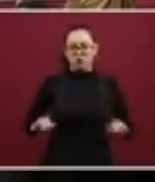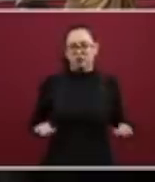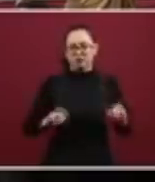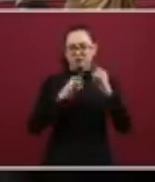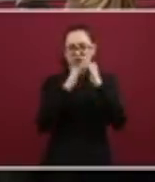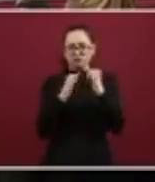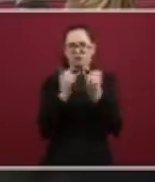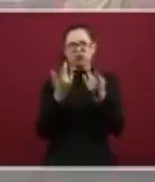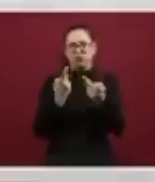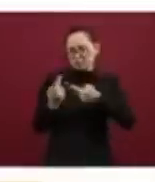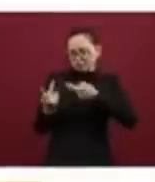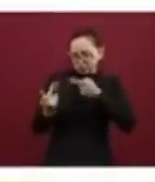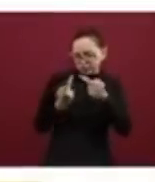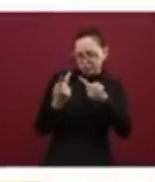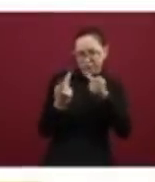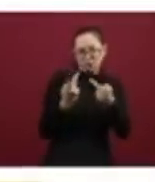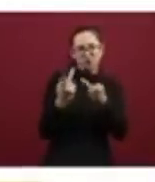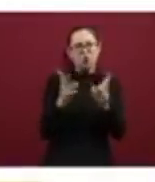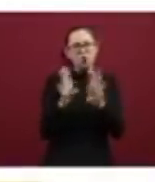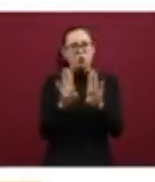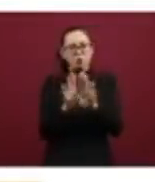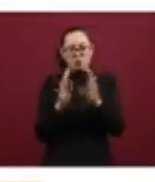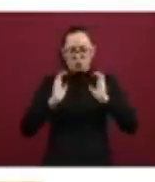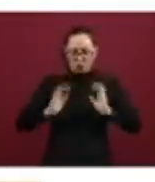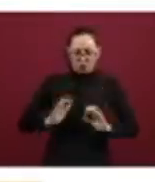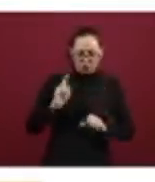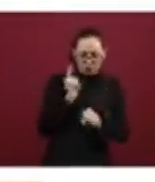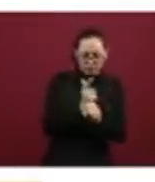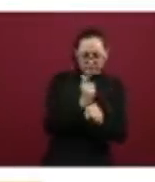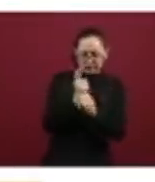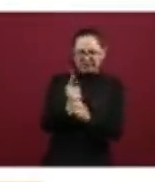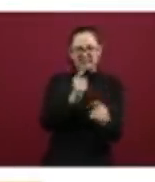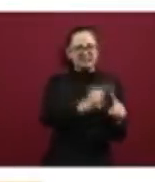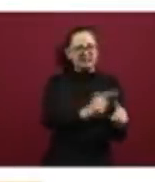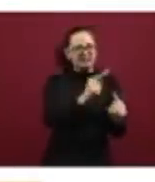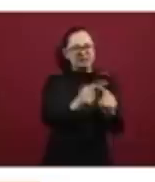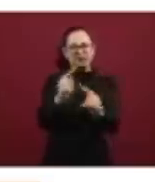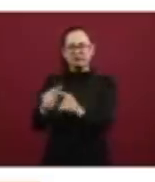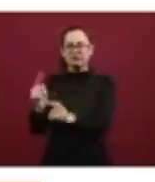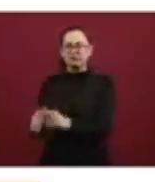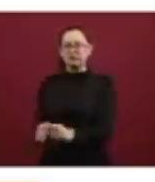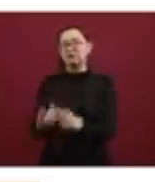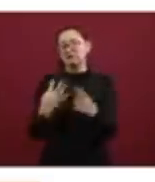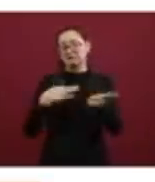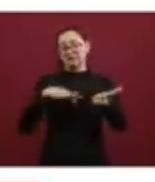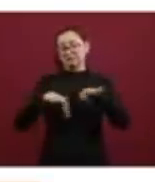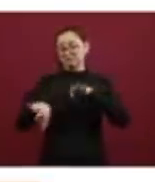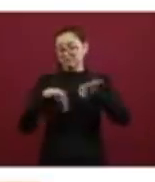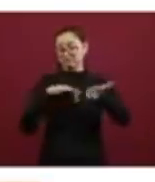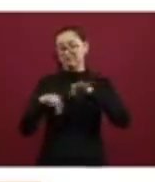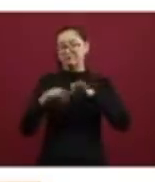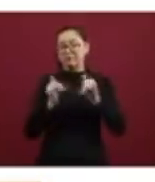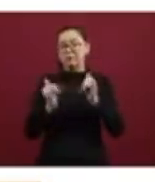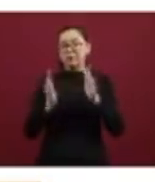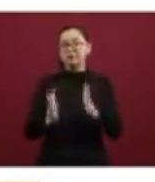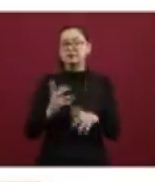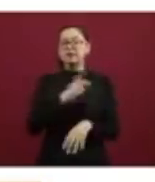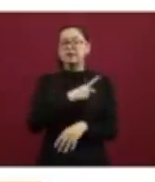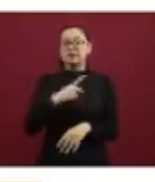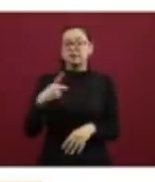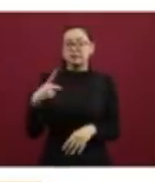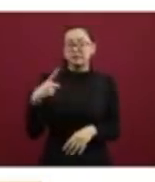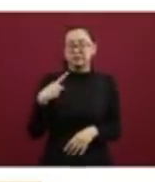registrar e identificar los cuerpos de las víctimas. Este trabajo deberá no solamente reconocer